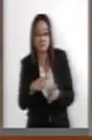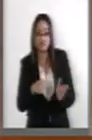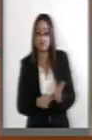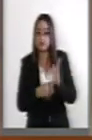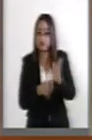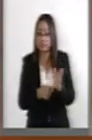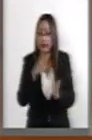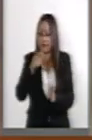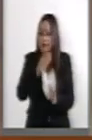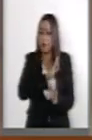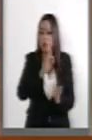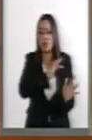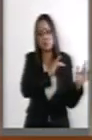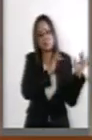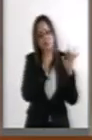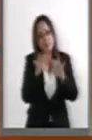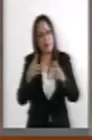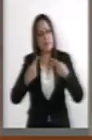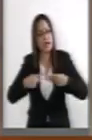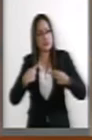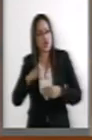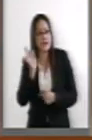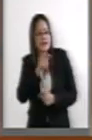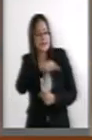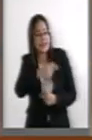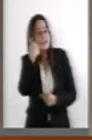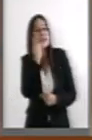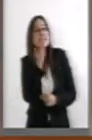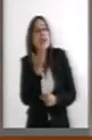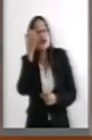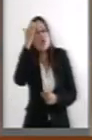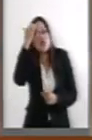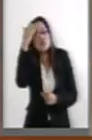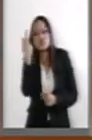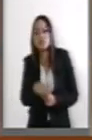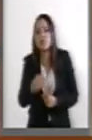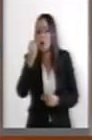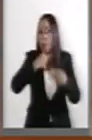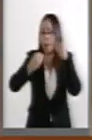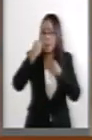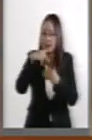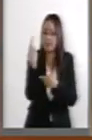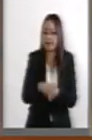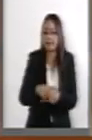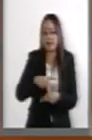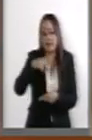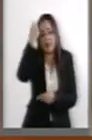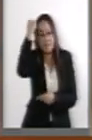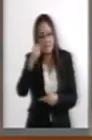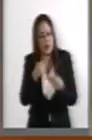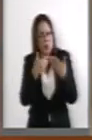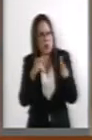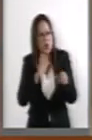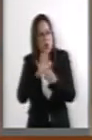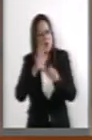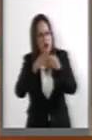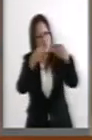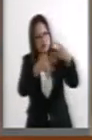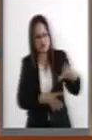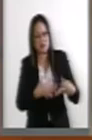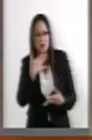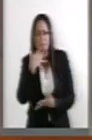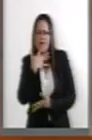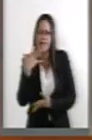atraerá gente que quiera conocer de nuestra gastronomía, que es muy amplia, muy buena,